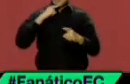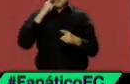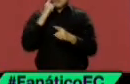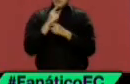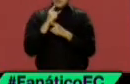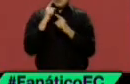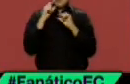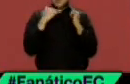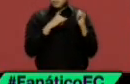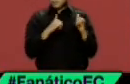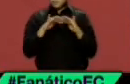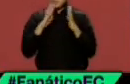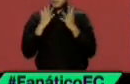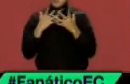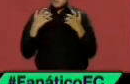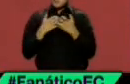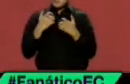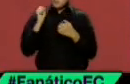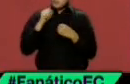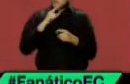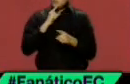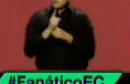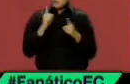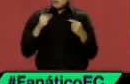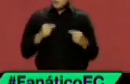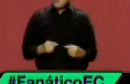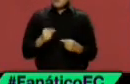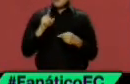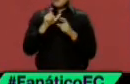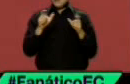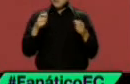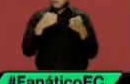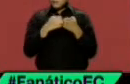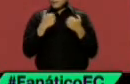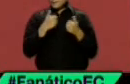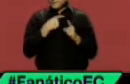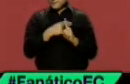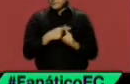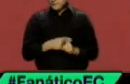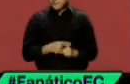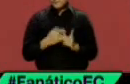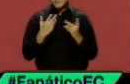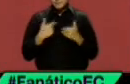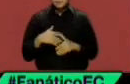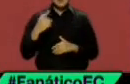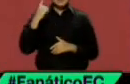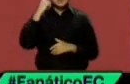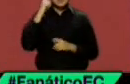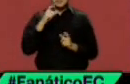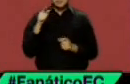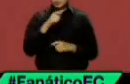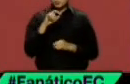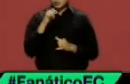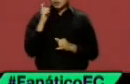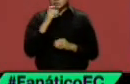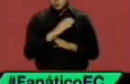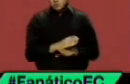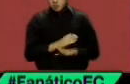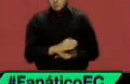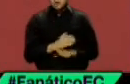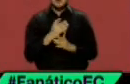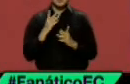hora de tener el balón, un equipo que pueda hacer daño al rival, un equipo que sea protagonista. Pero los demás también juegan, hay que saber defender, hay que